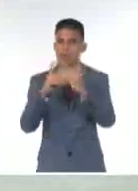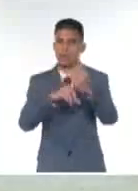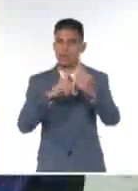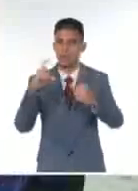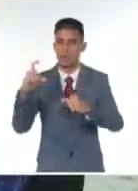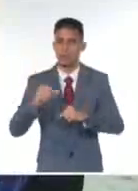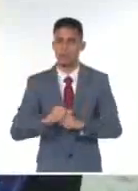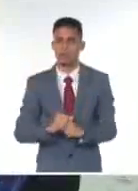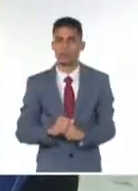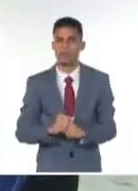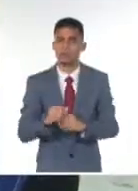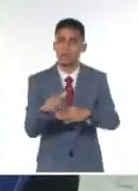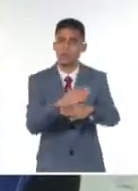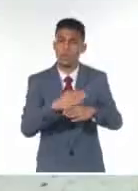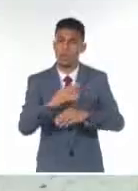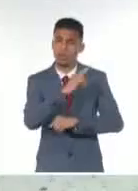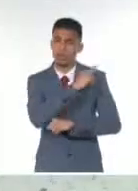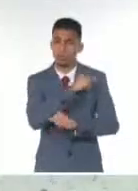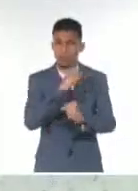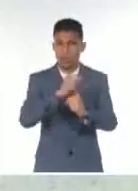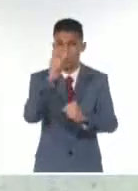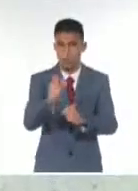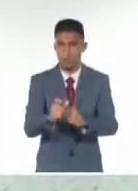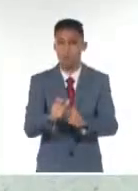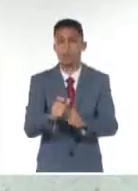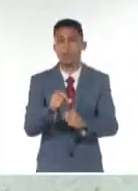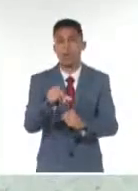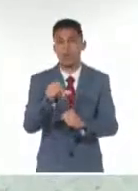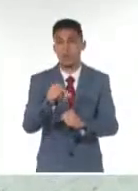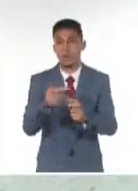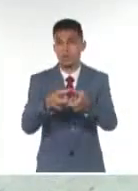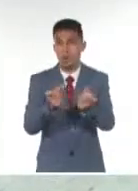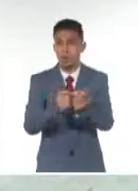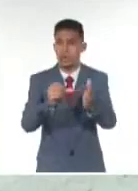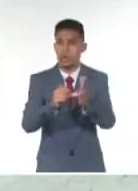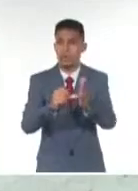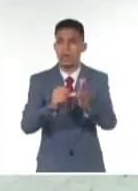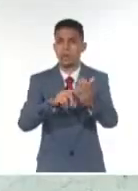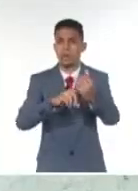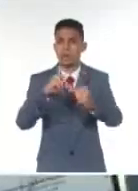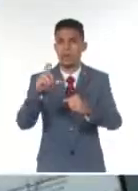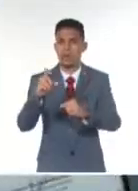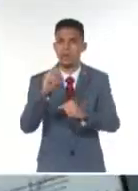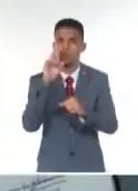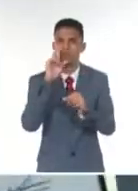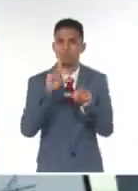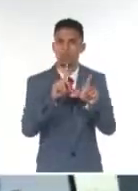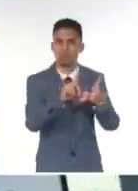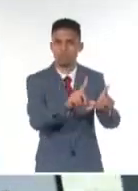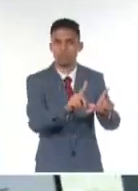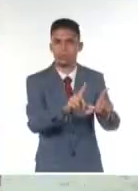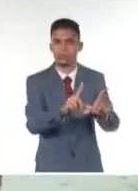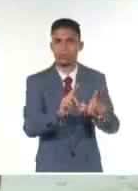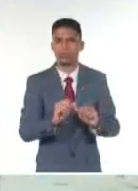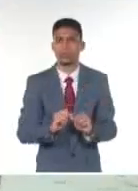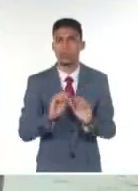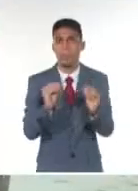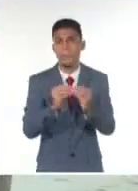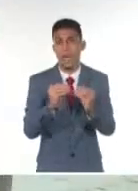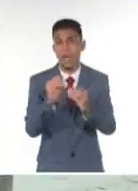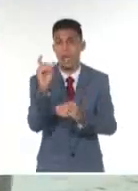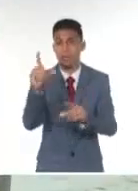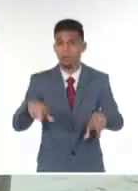Un centenar de cuadros y trabajadores del Comité Central del partido recibieron en el homenaje, coincidiendo con el